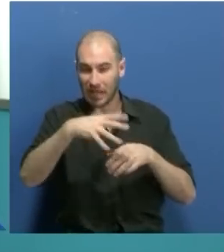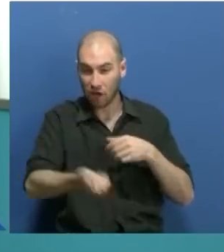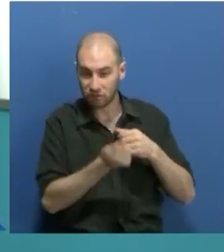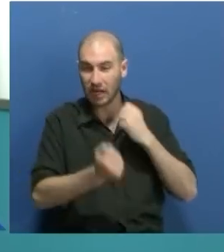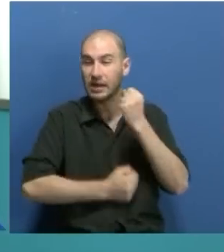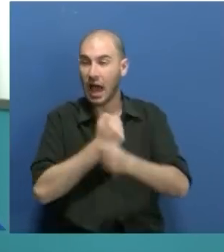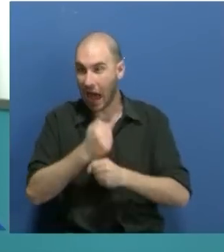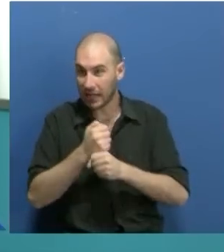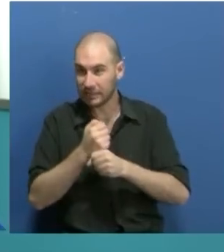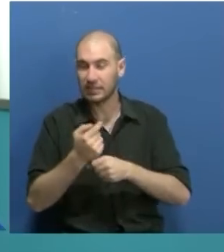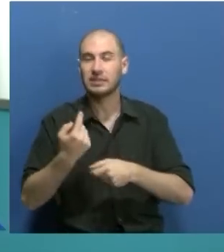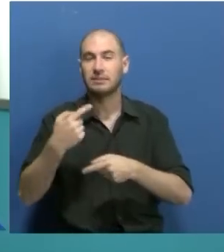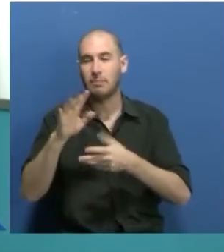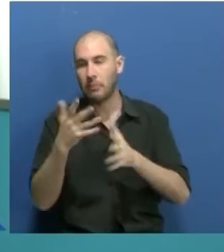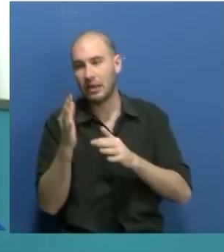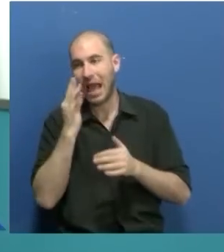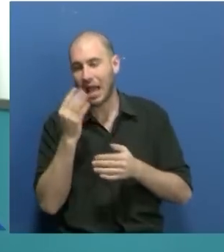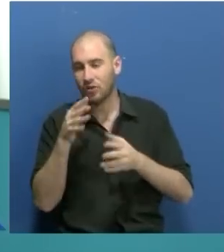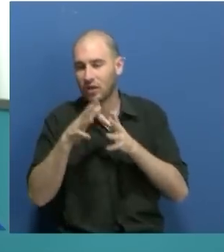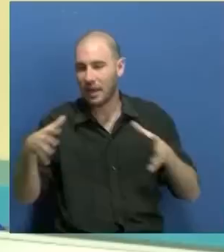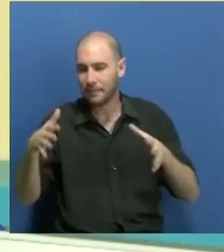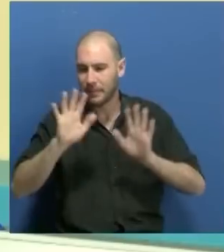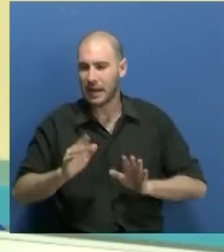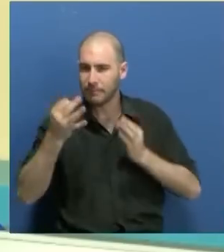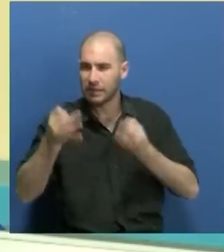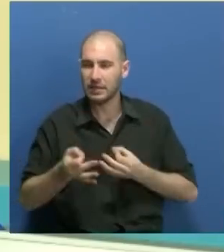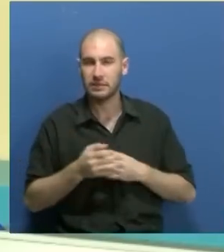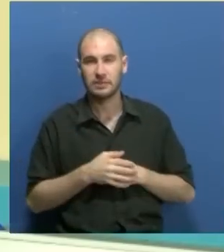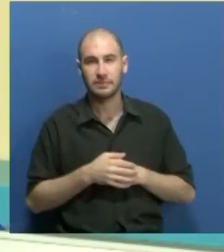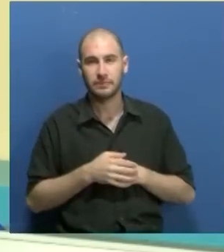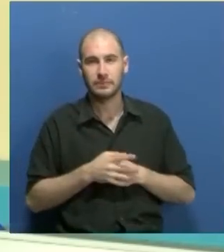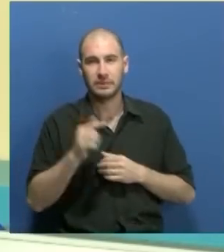poder rearmar, digamos, de alguna forma este esqueleto humano?